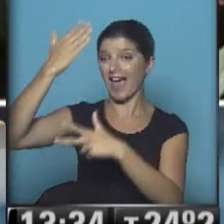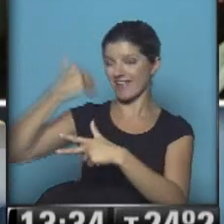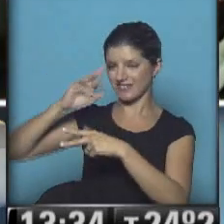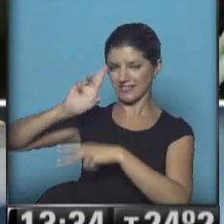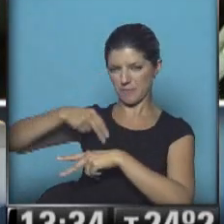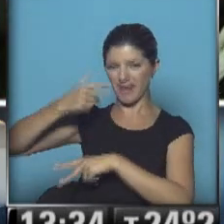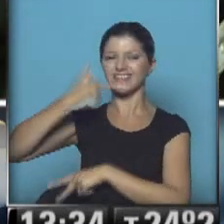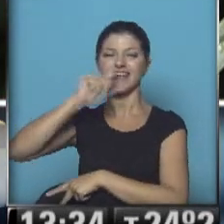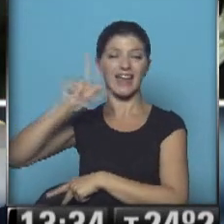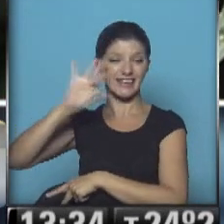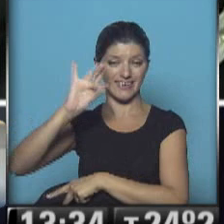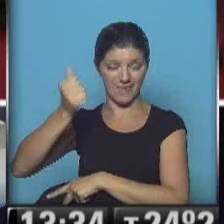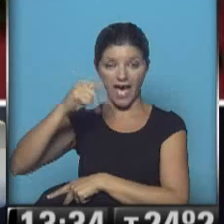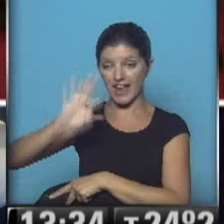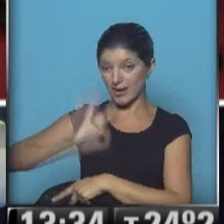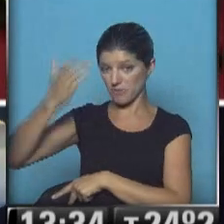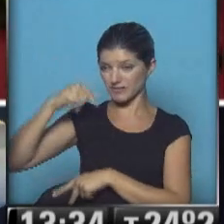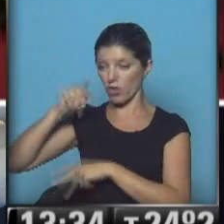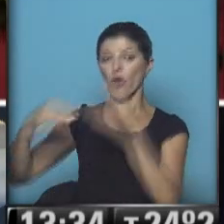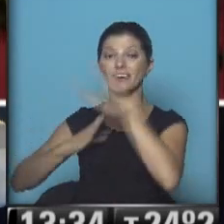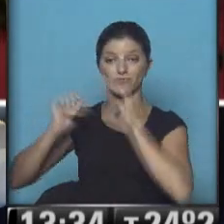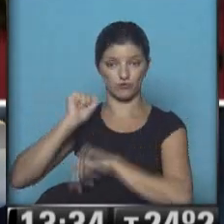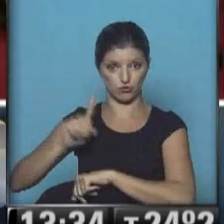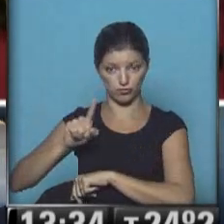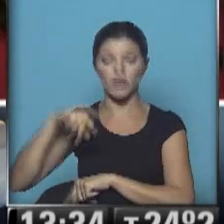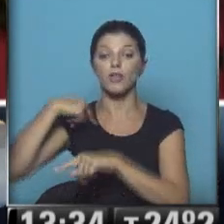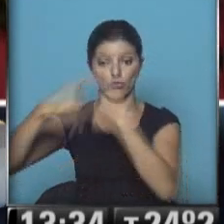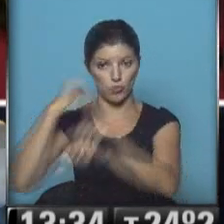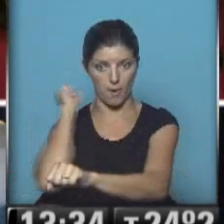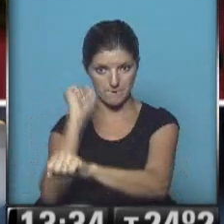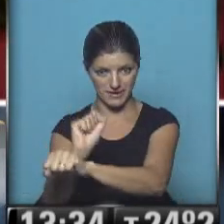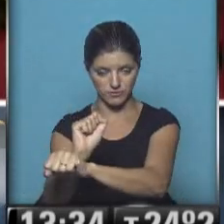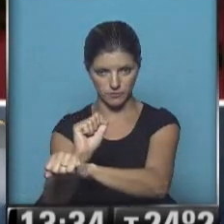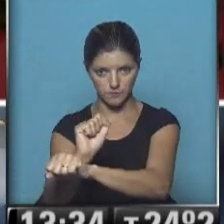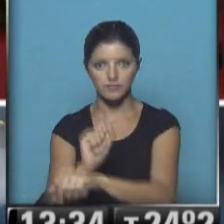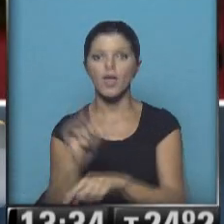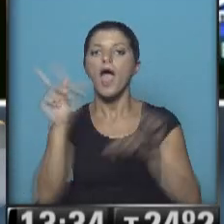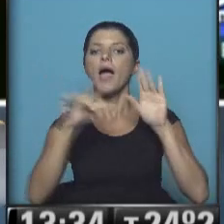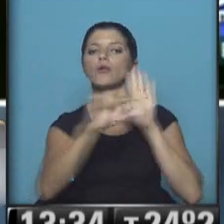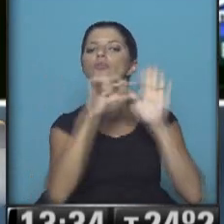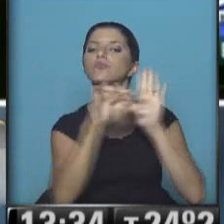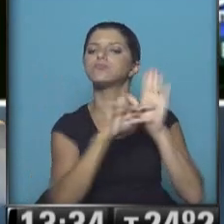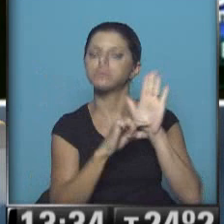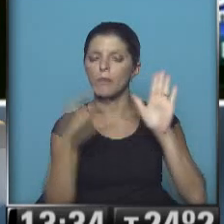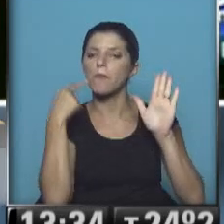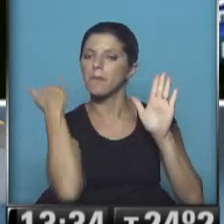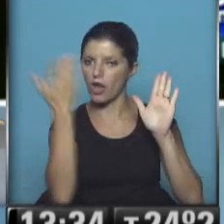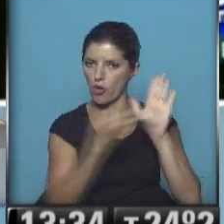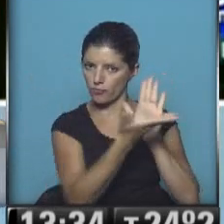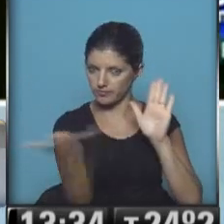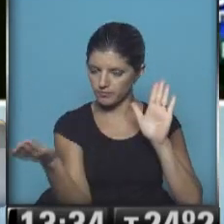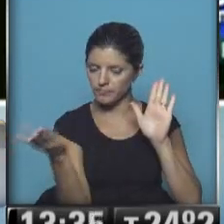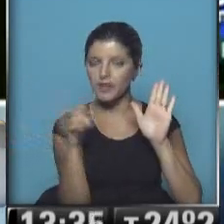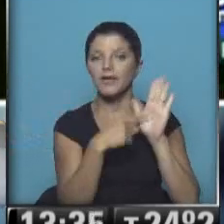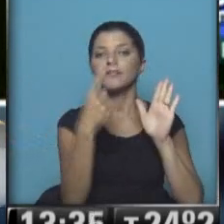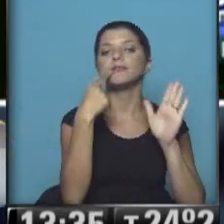la salida el año pasado en Venezuela y que todavía está preso hay algunos parrafito para para remarcar y donde dicen que